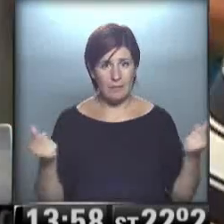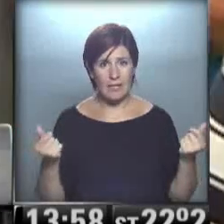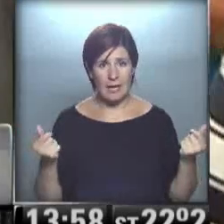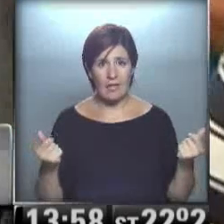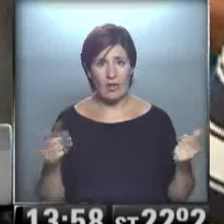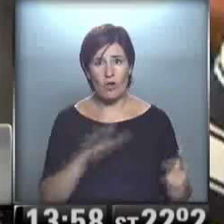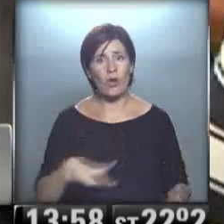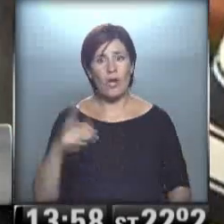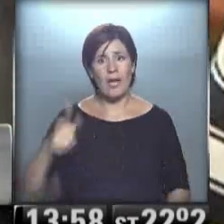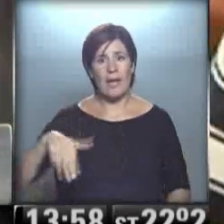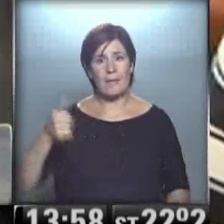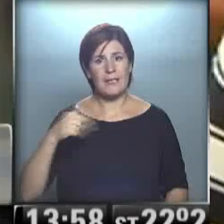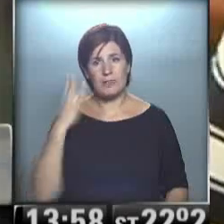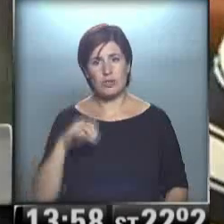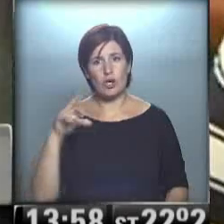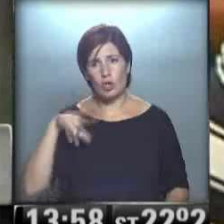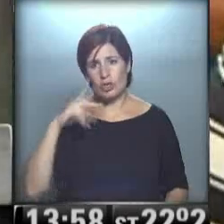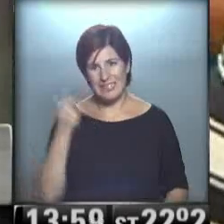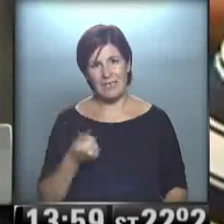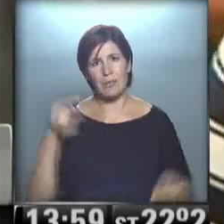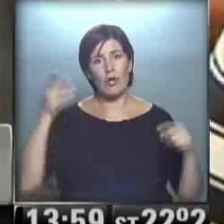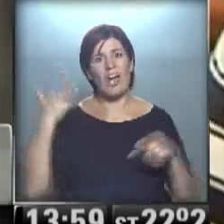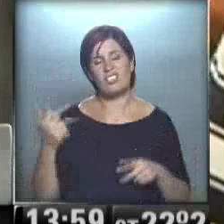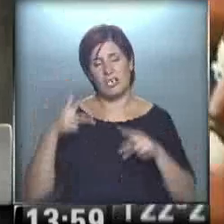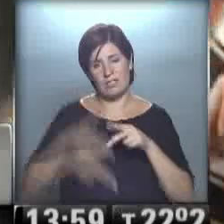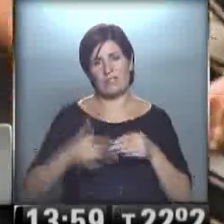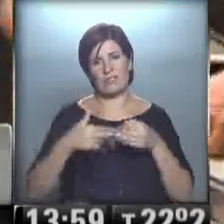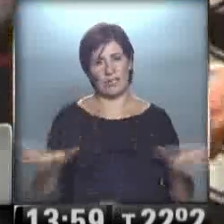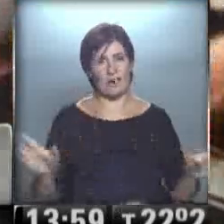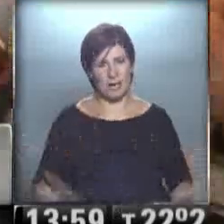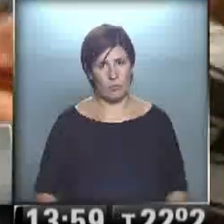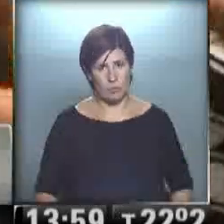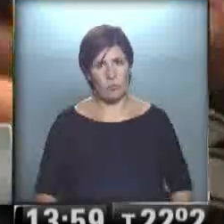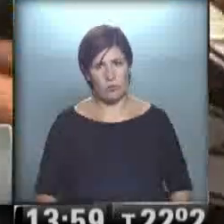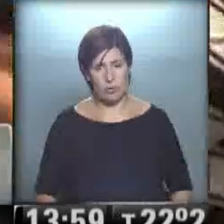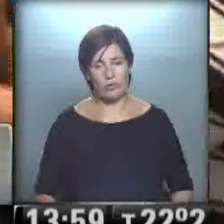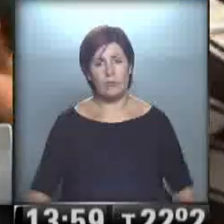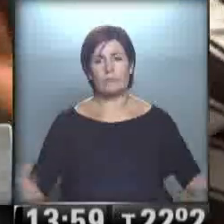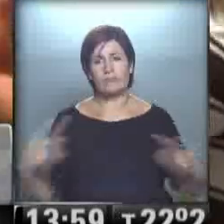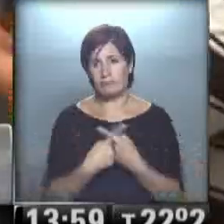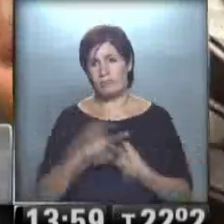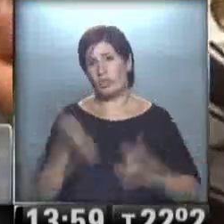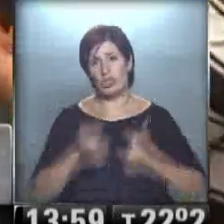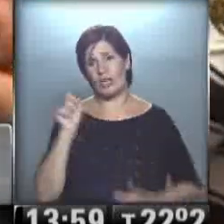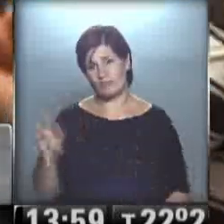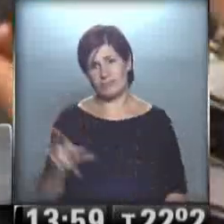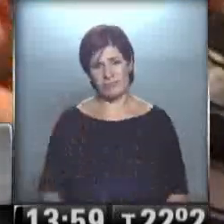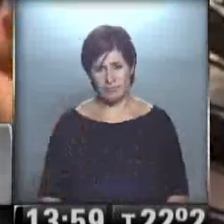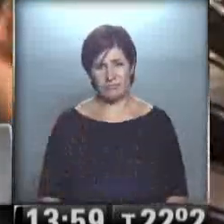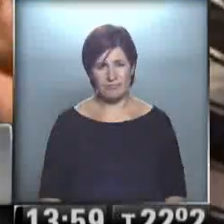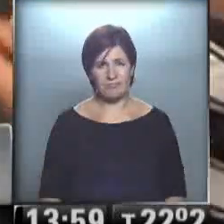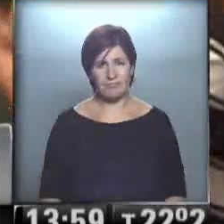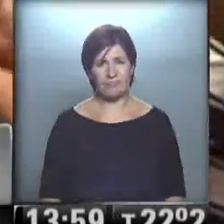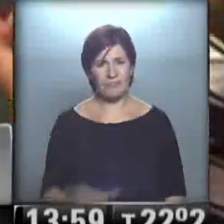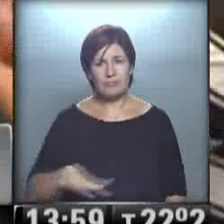Amazonia, que fue inaugurado en el día de ayer con un partido entre campeonato regional de Manaos, entre Nacional